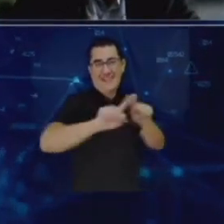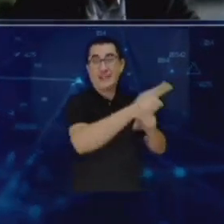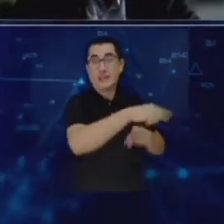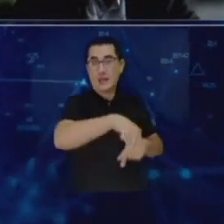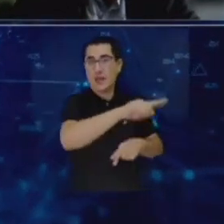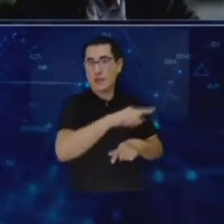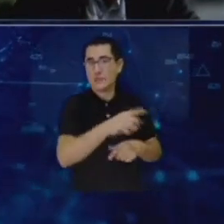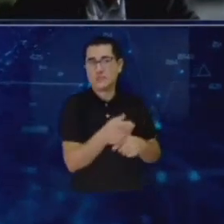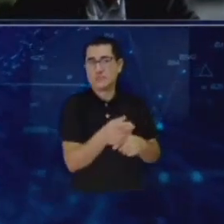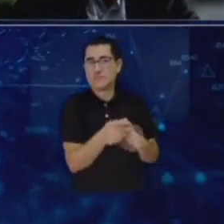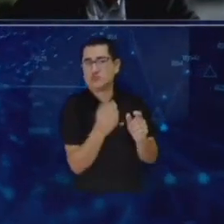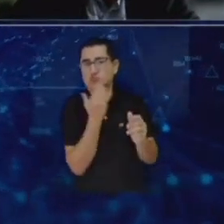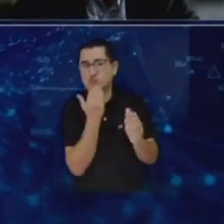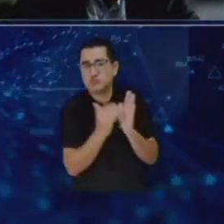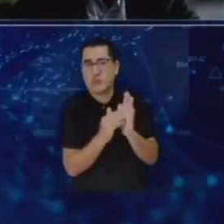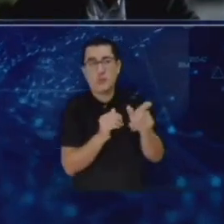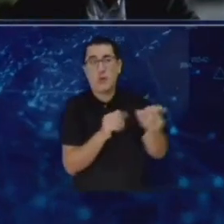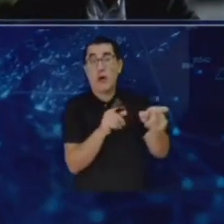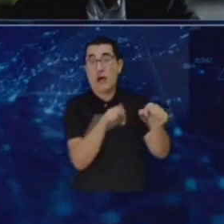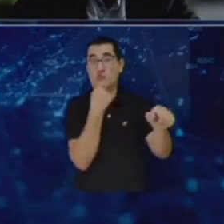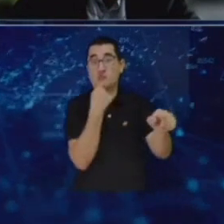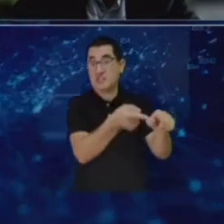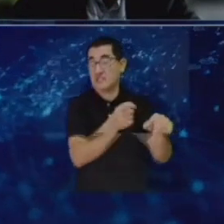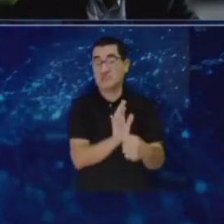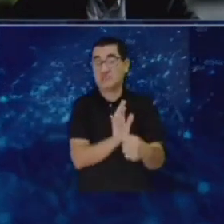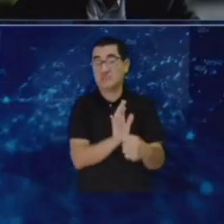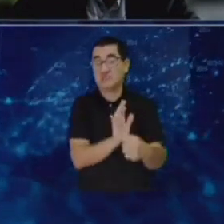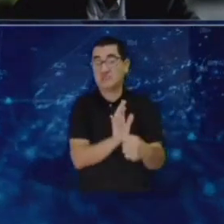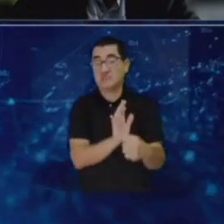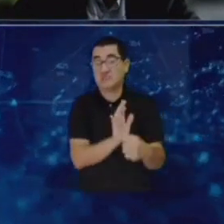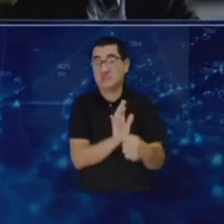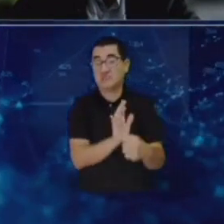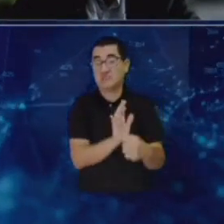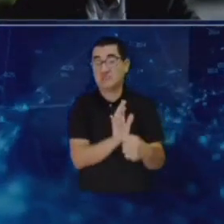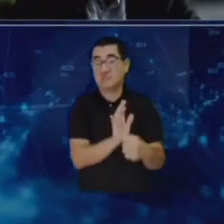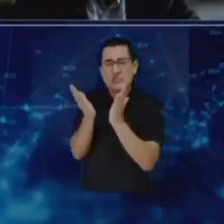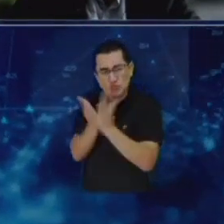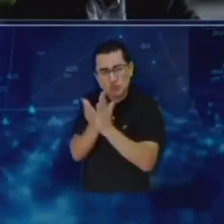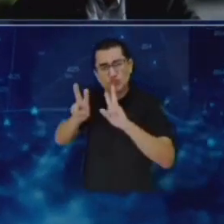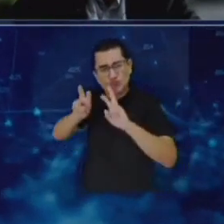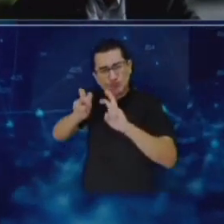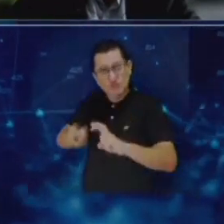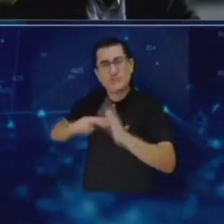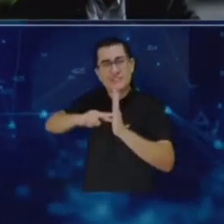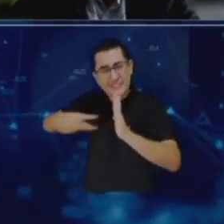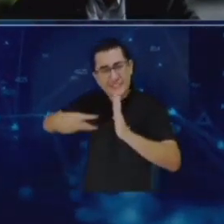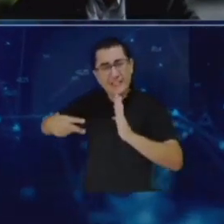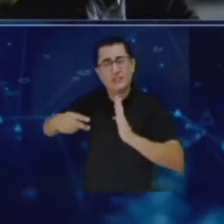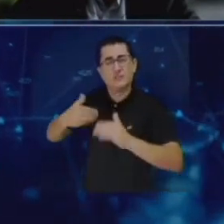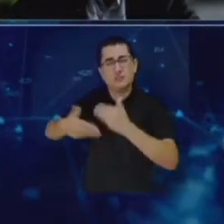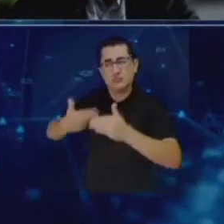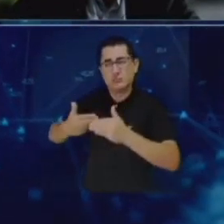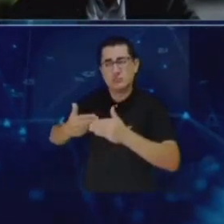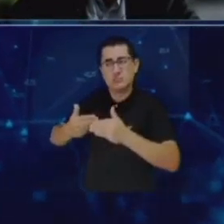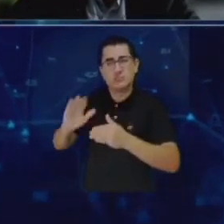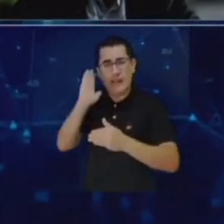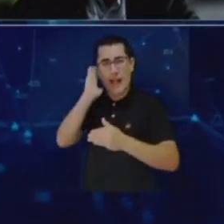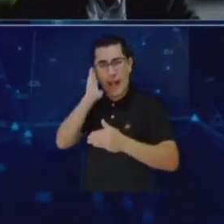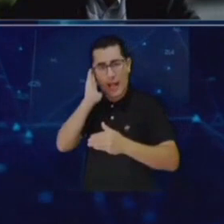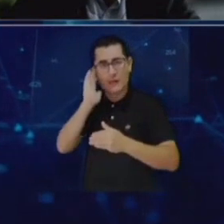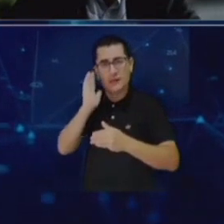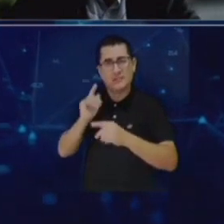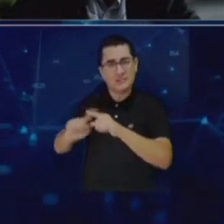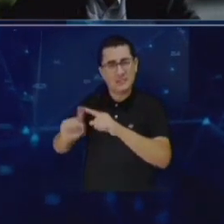de apoyar los estudios técnicos y regulatorios para la protección del servicio móvil aeronáutico y móvil